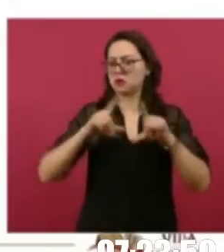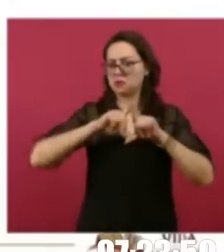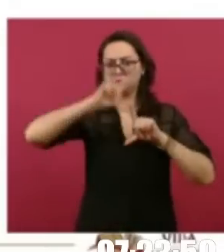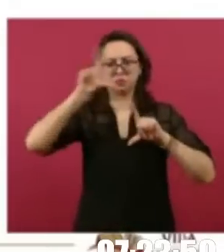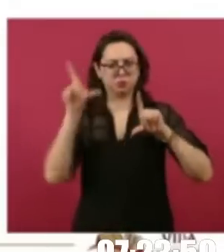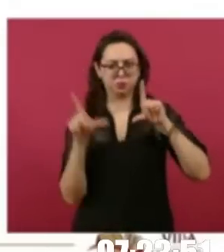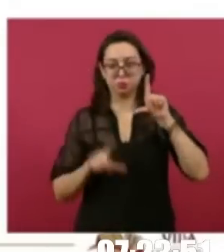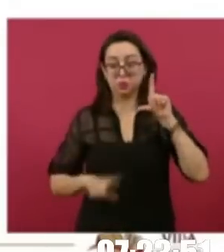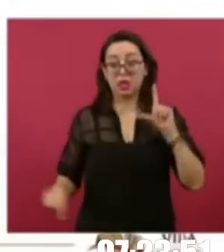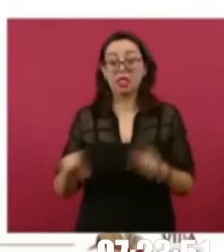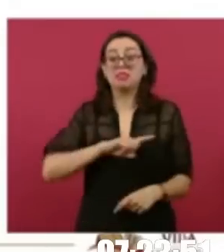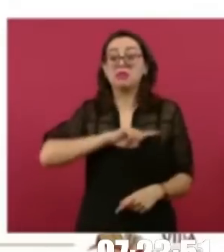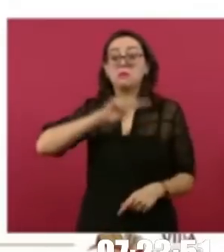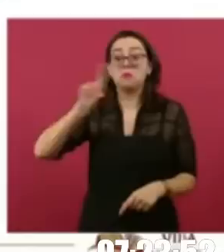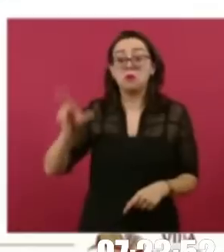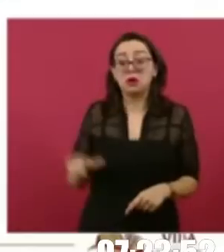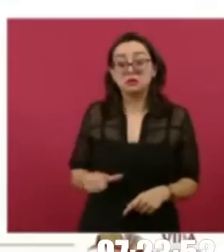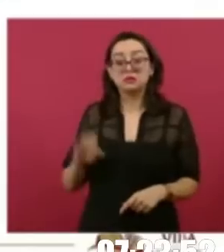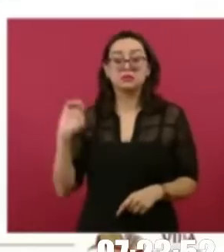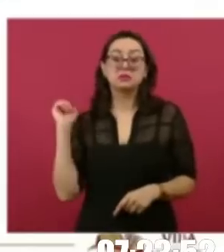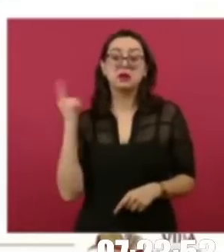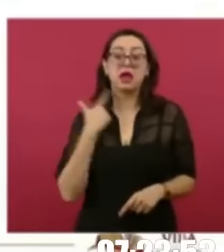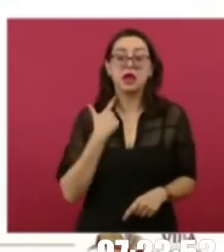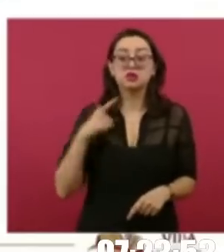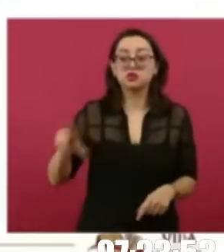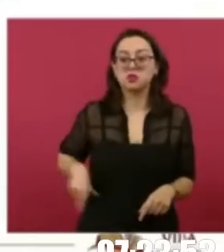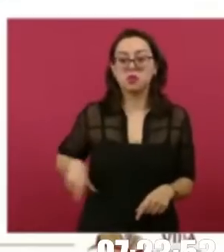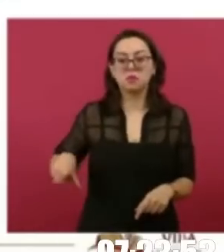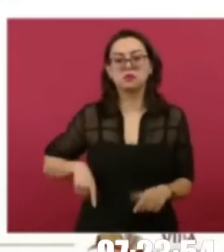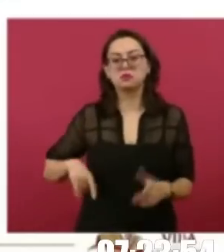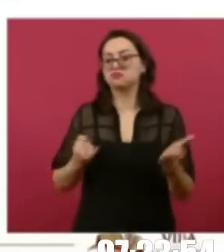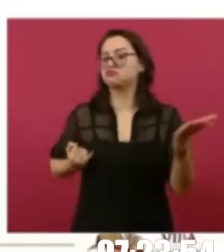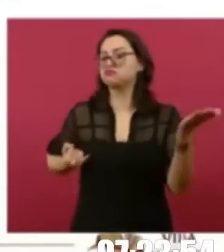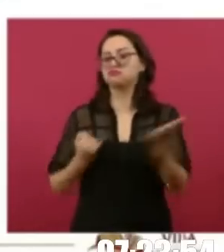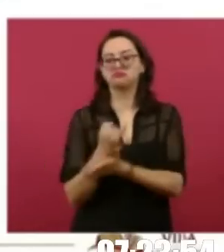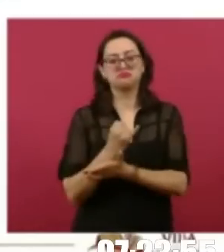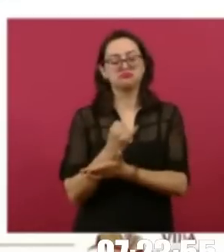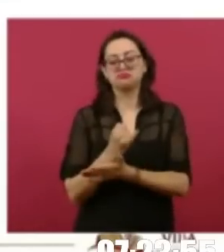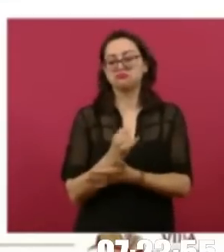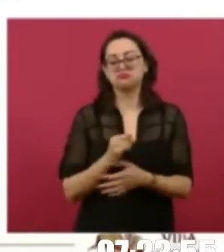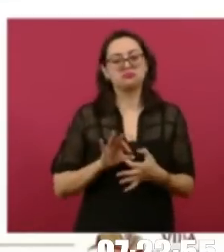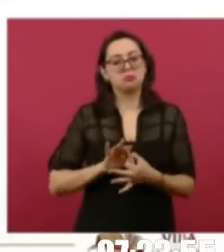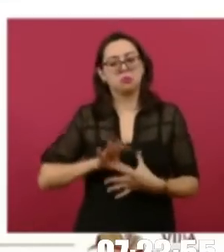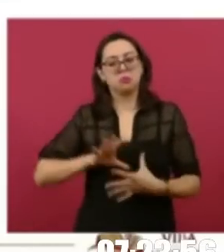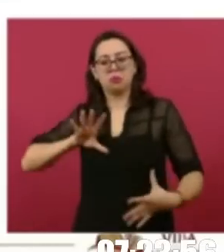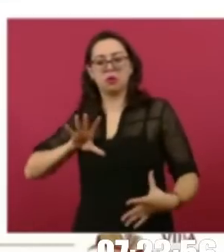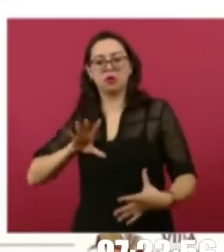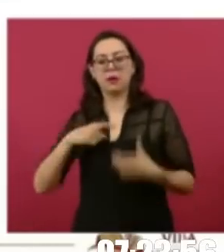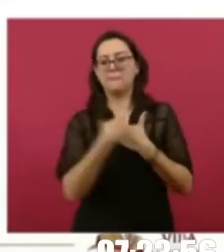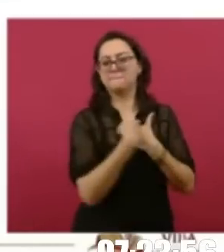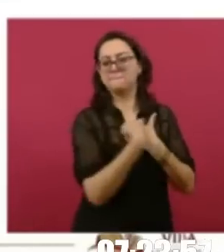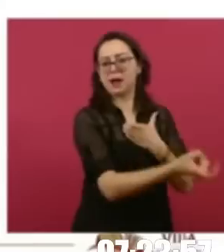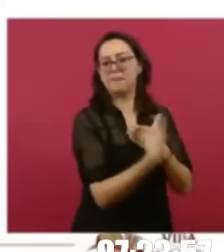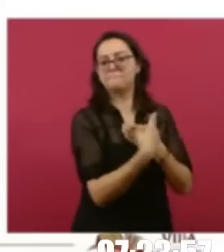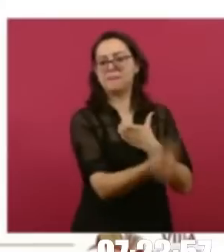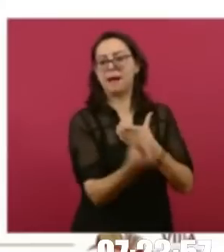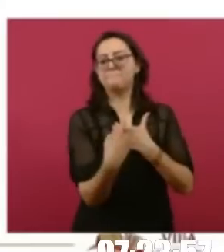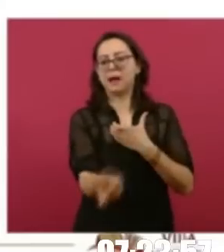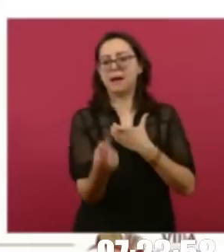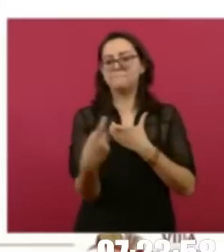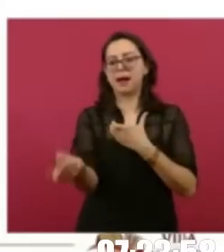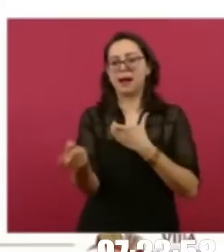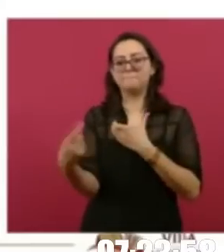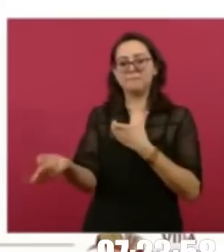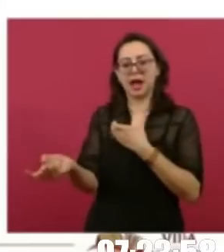es decir el bienestar es un prestador de servicios de atención médica y en ese sentido con la reforma